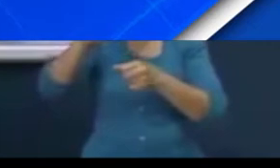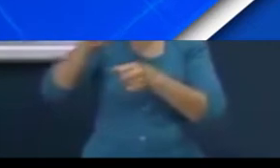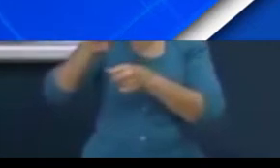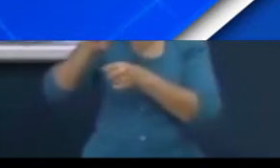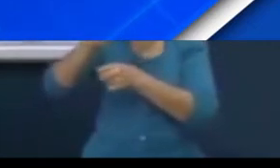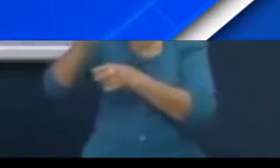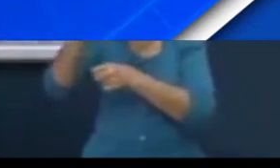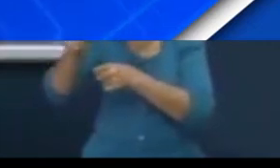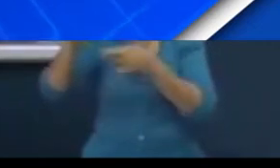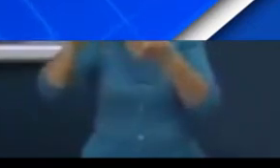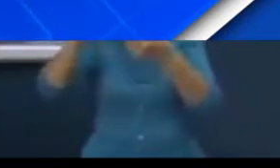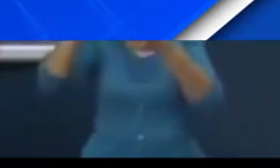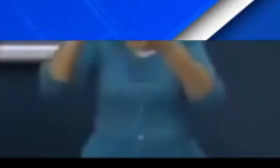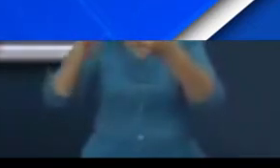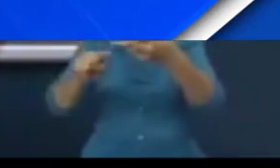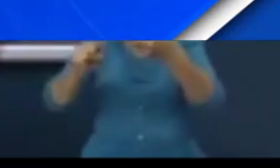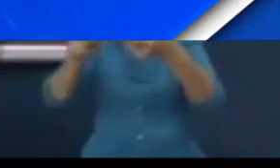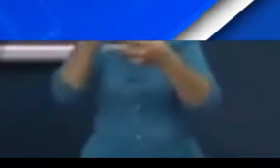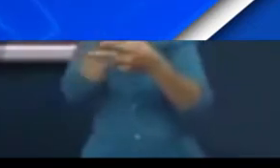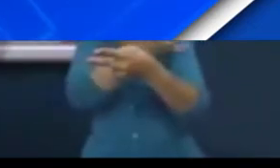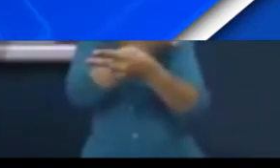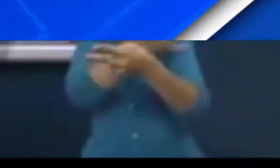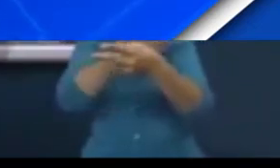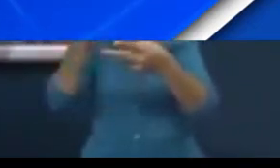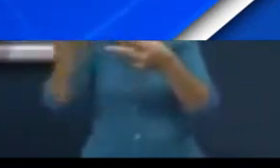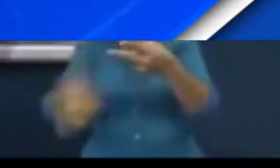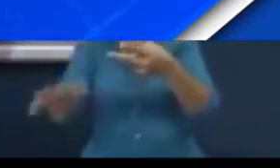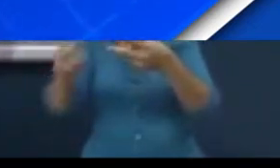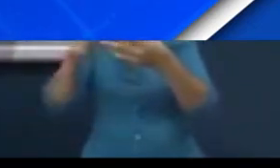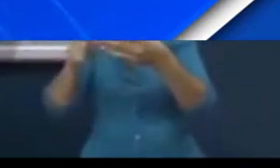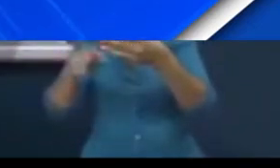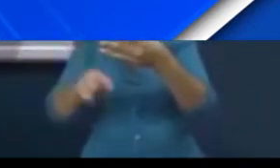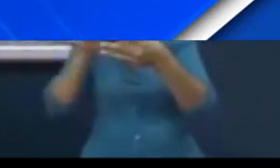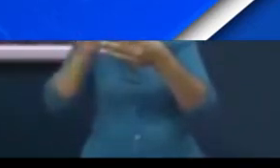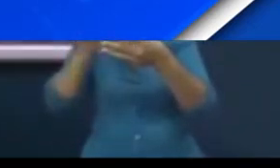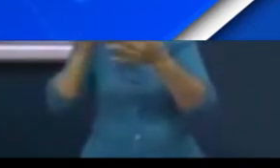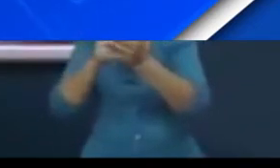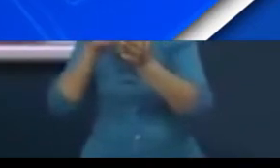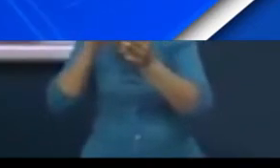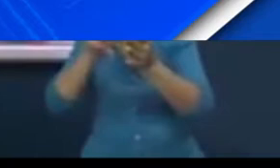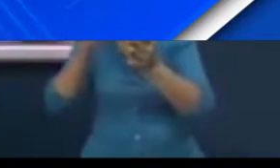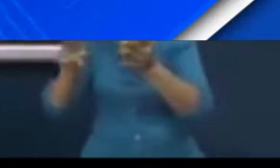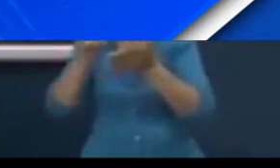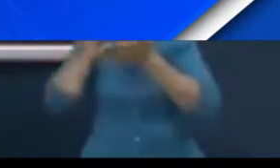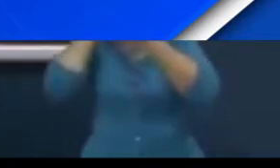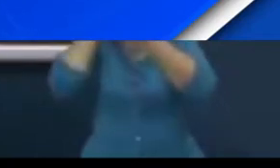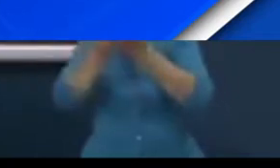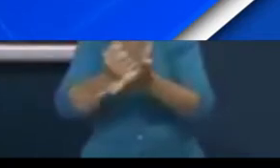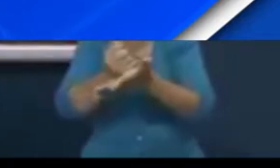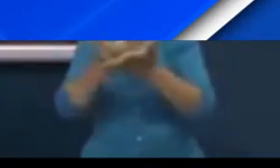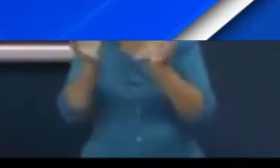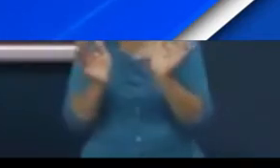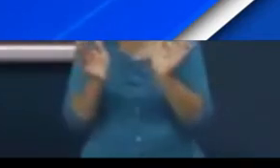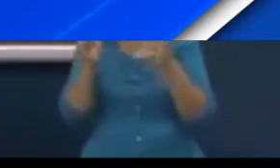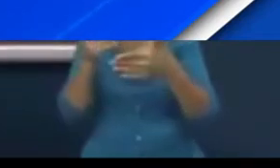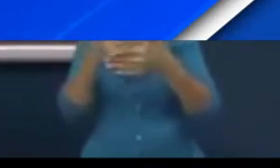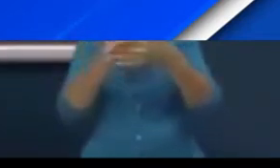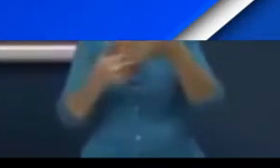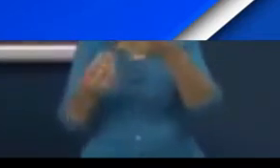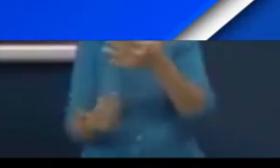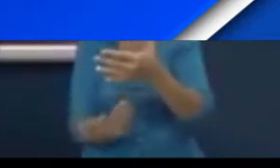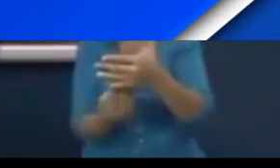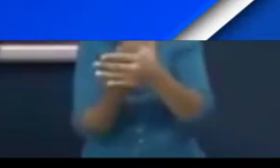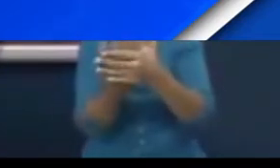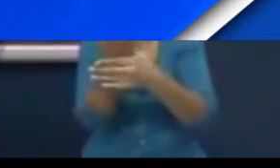Aquí está tiene primera y segunda de tal vacuna ya se aplicó en el año 2022 y eso te permite también un certificado que sale